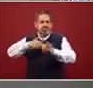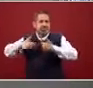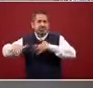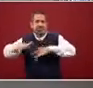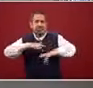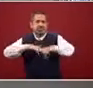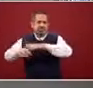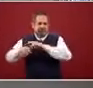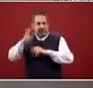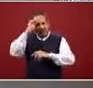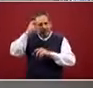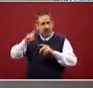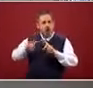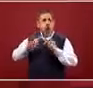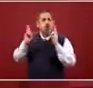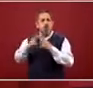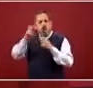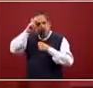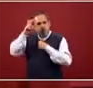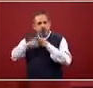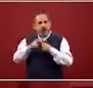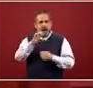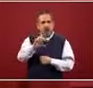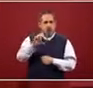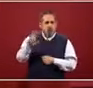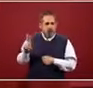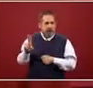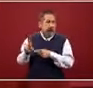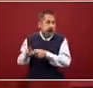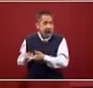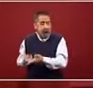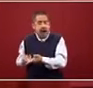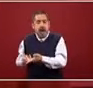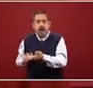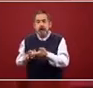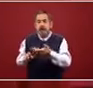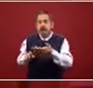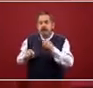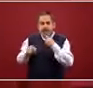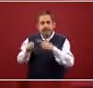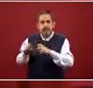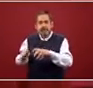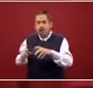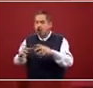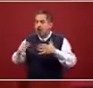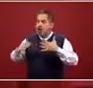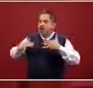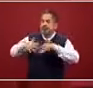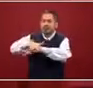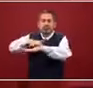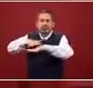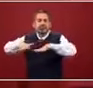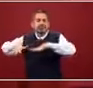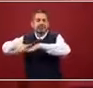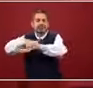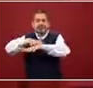Europea. Entonces, la libre movilidad de las personas, desde luego, finalmente integra en términos de salud a